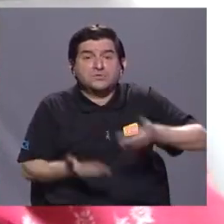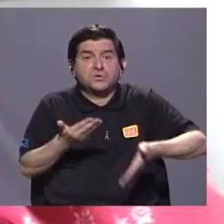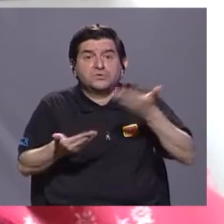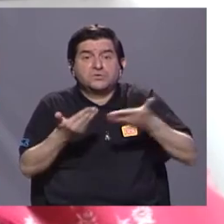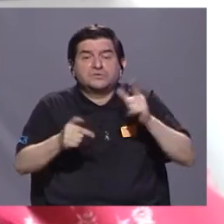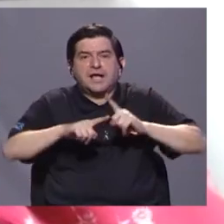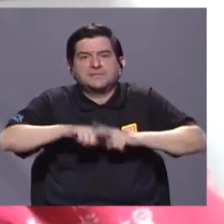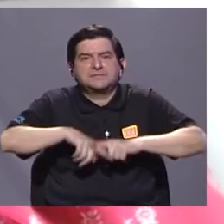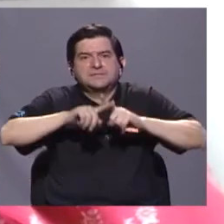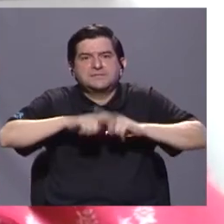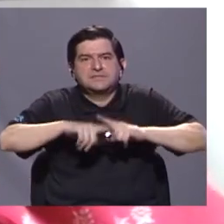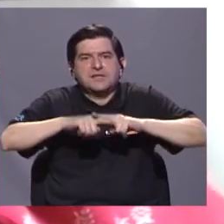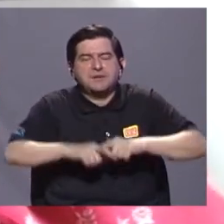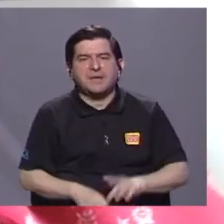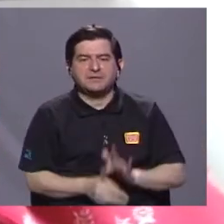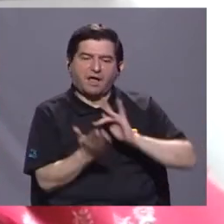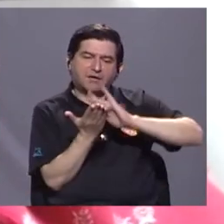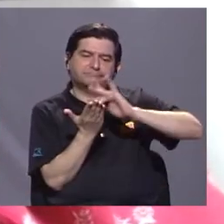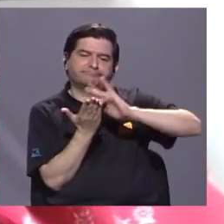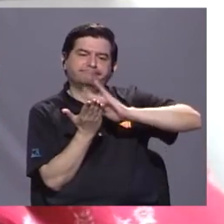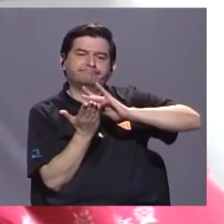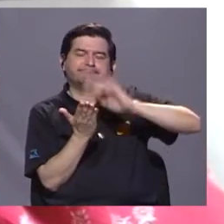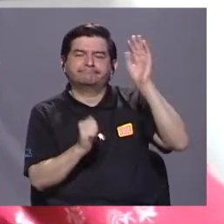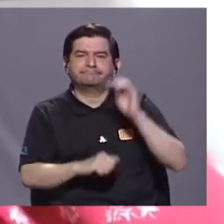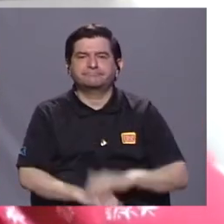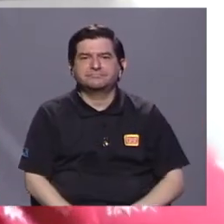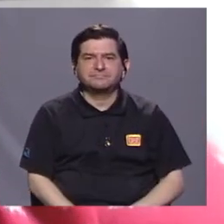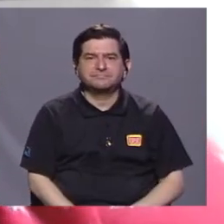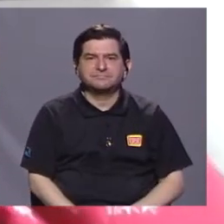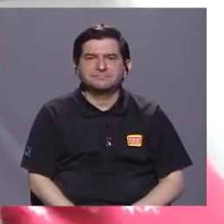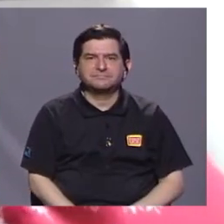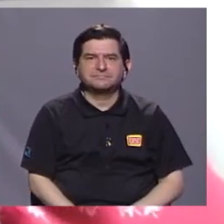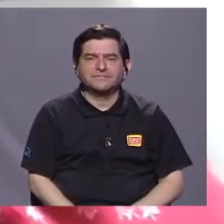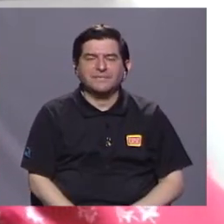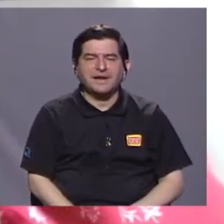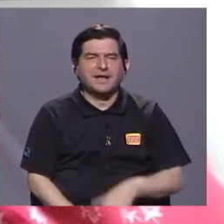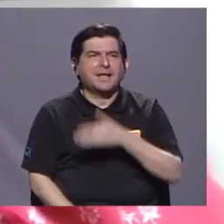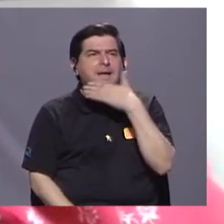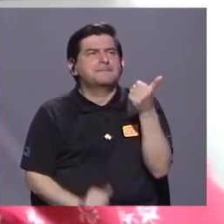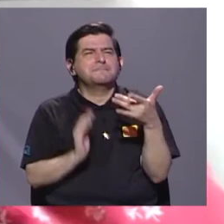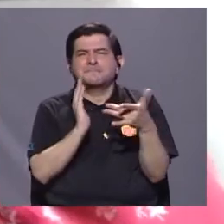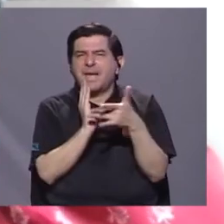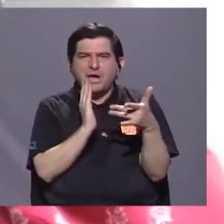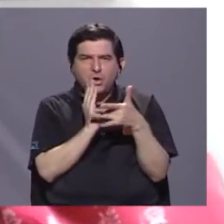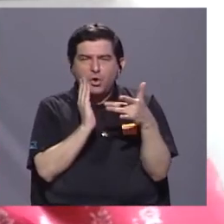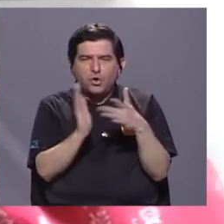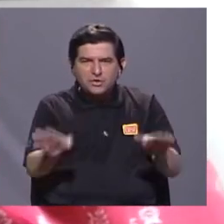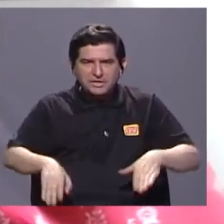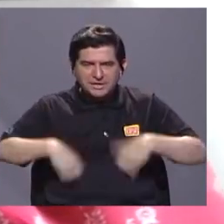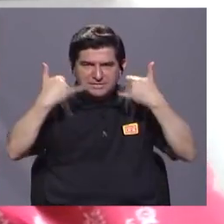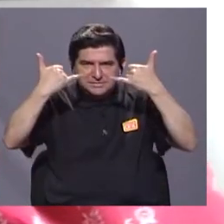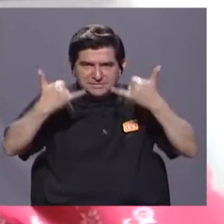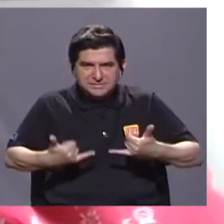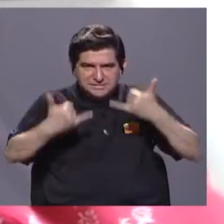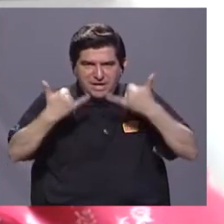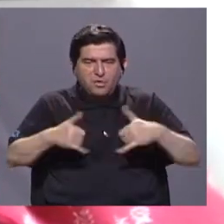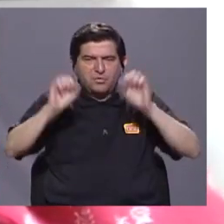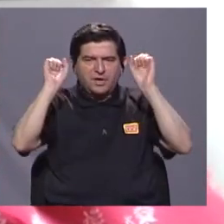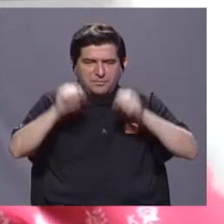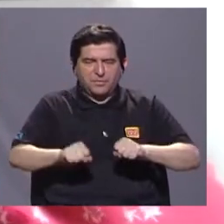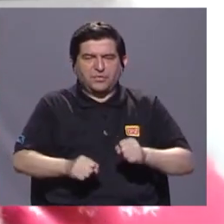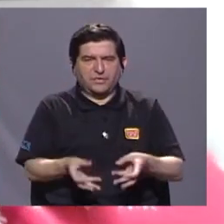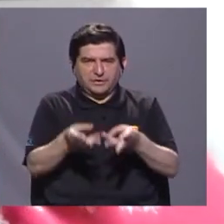dependientes de nuestros teléfonos celulares o sea esto es como decir la mejor tecnología que hay en este momento para producir